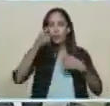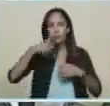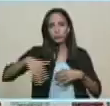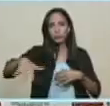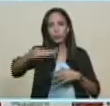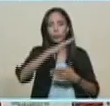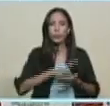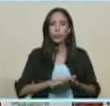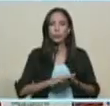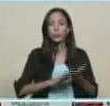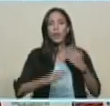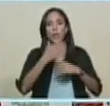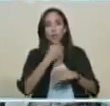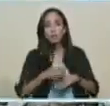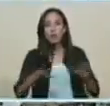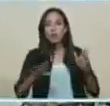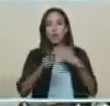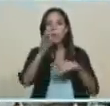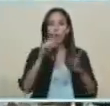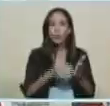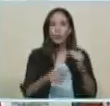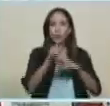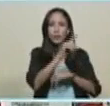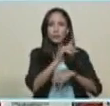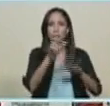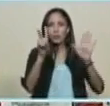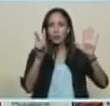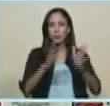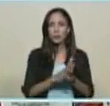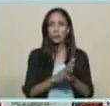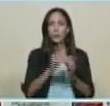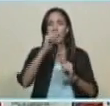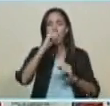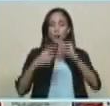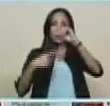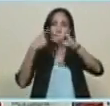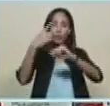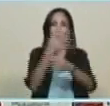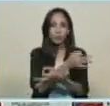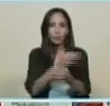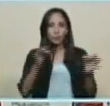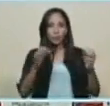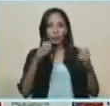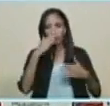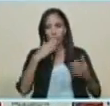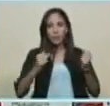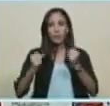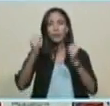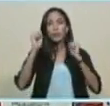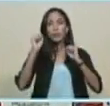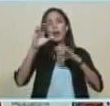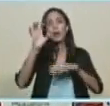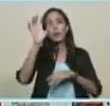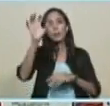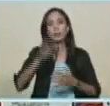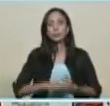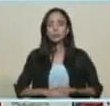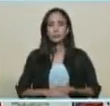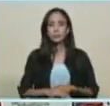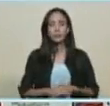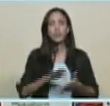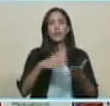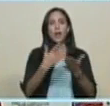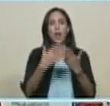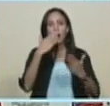¡Que viva la Navidad 2017! ¡Viva! ¡Bienvenido año 2018! ¡Que viva la patria! ¡Viva! ¡Que viva Venezuela!